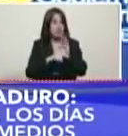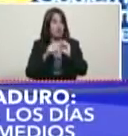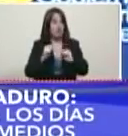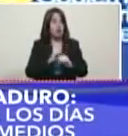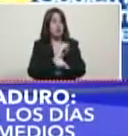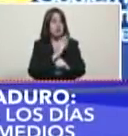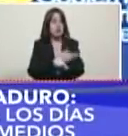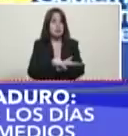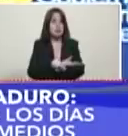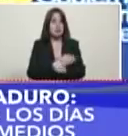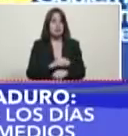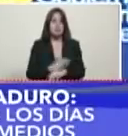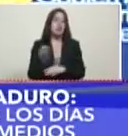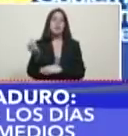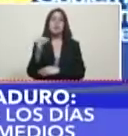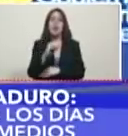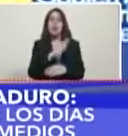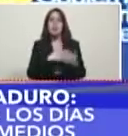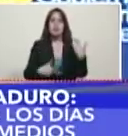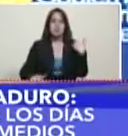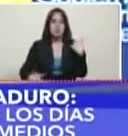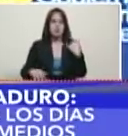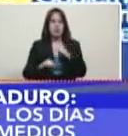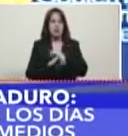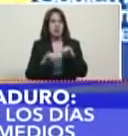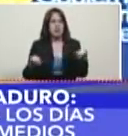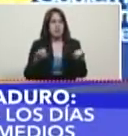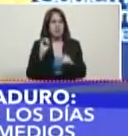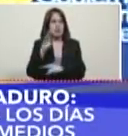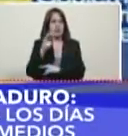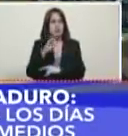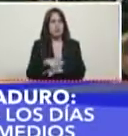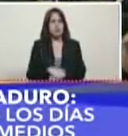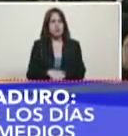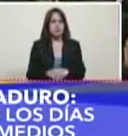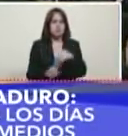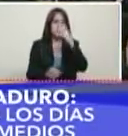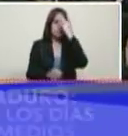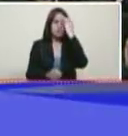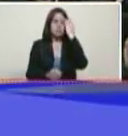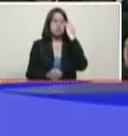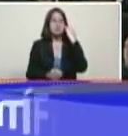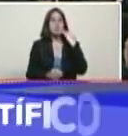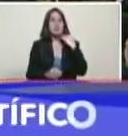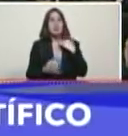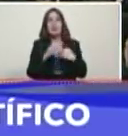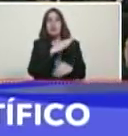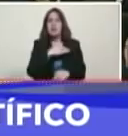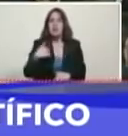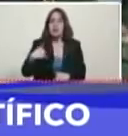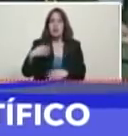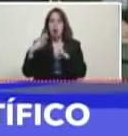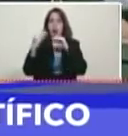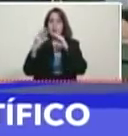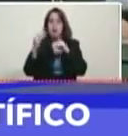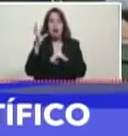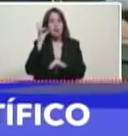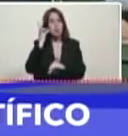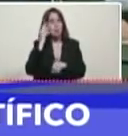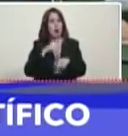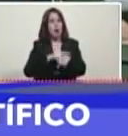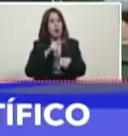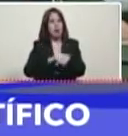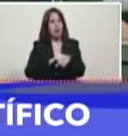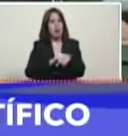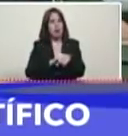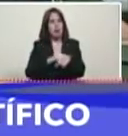fuerza. ¿Qué más nos puede decir, vicepresidenta, ya terminando esta jornada? Sí, presidente, queríamos darle la palabra a la doctora Gloria Carballo, porque